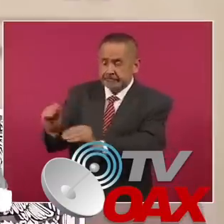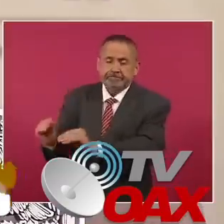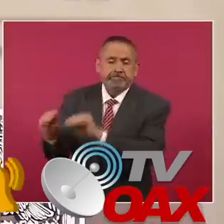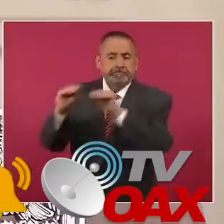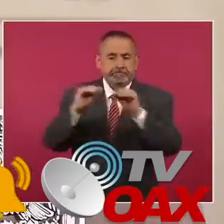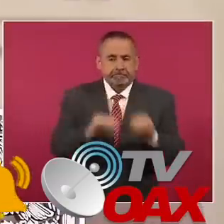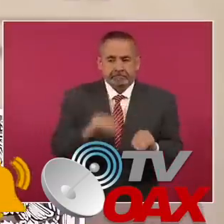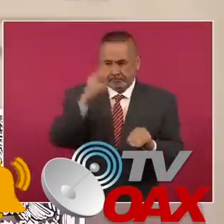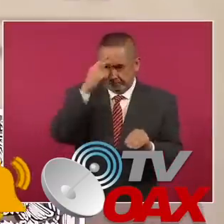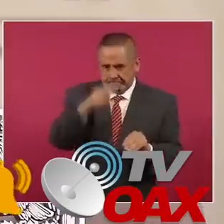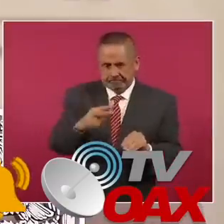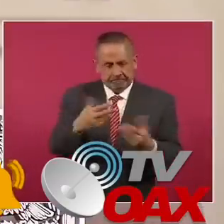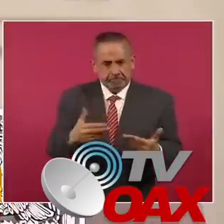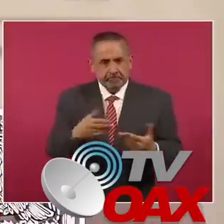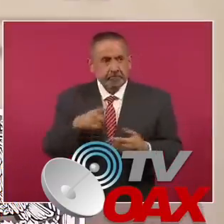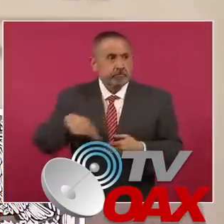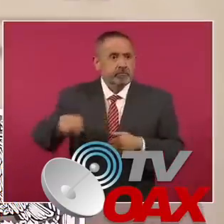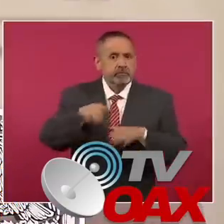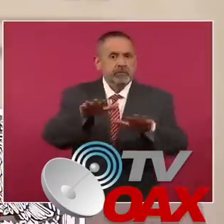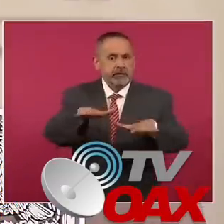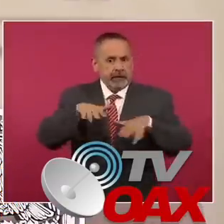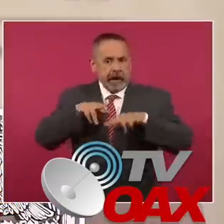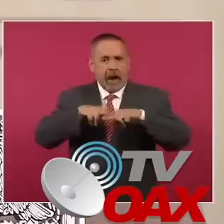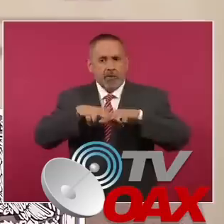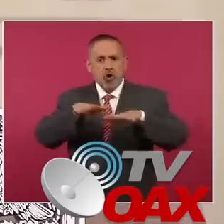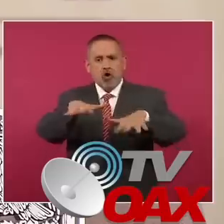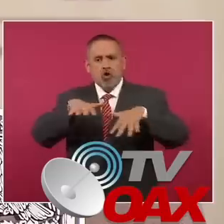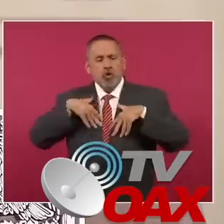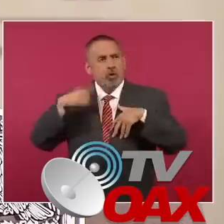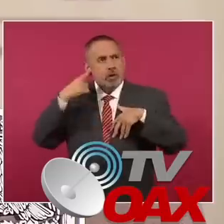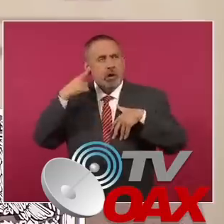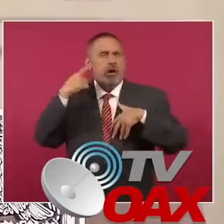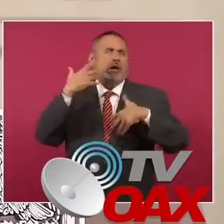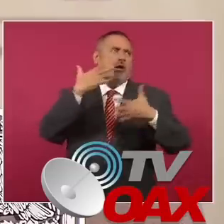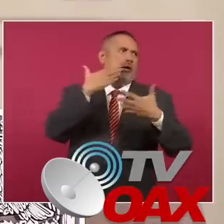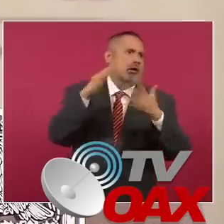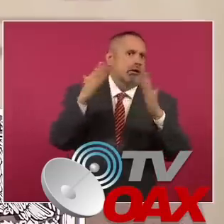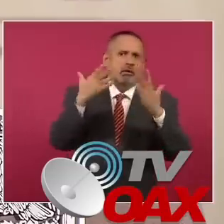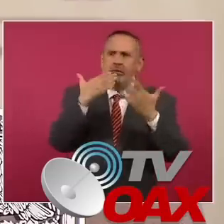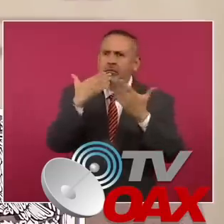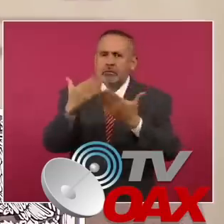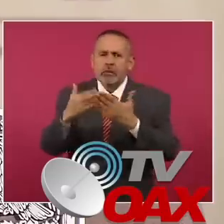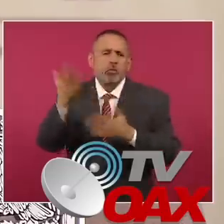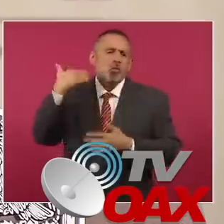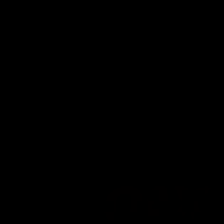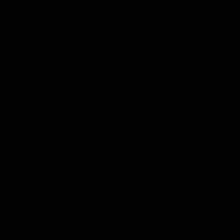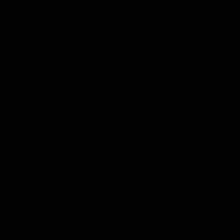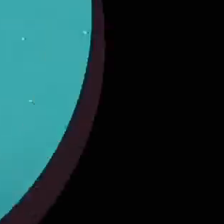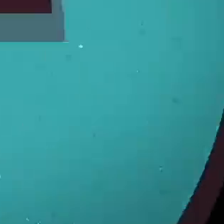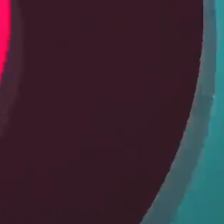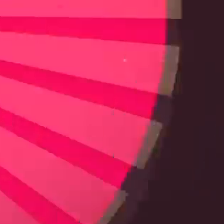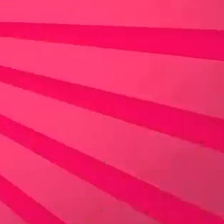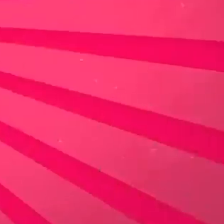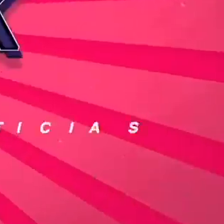y mucho orgullo por recuperar lo que había salido de manera ilícita.